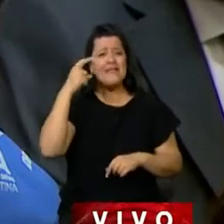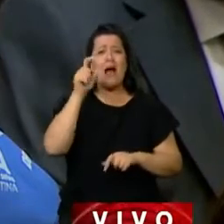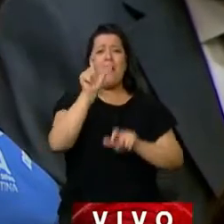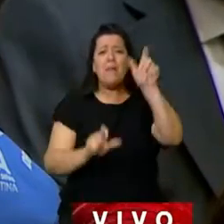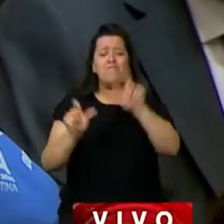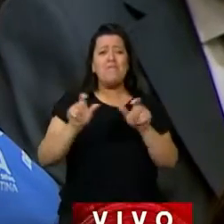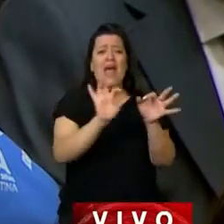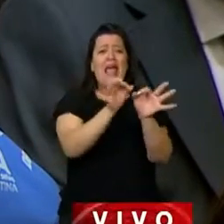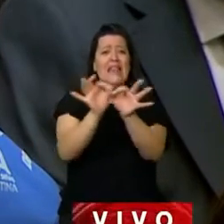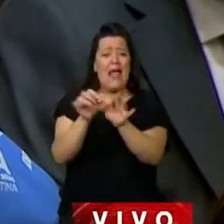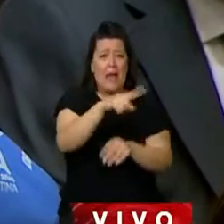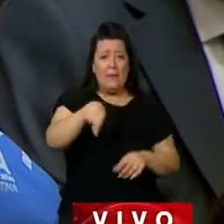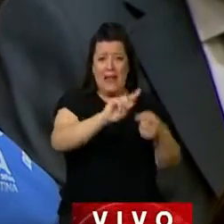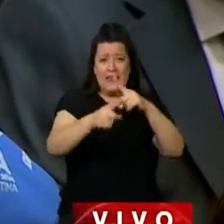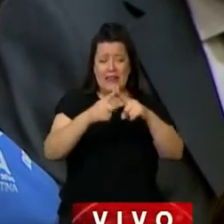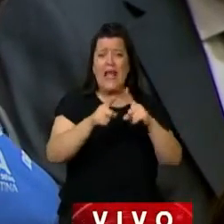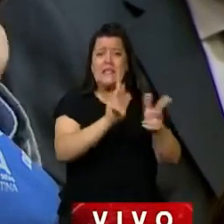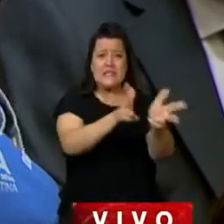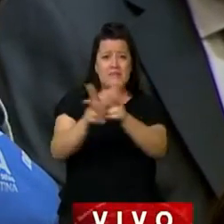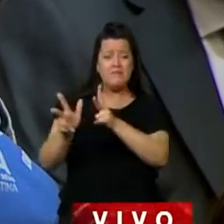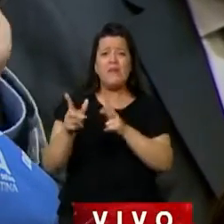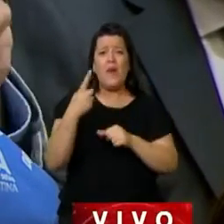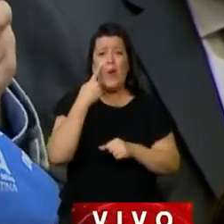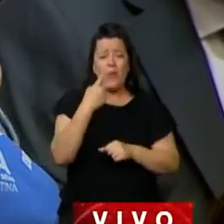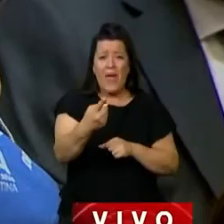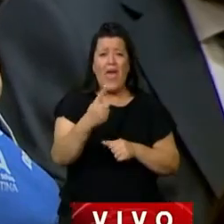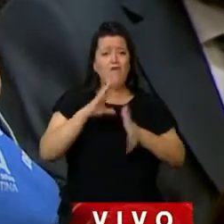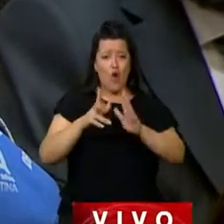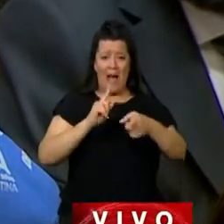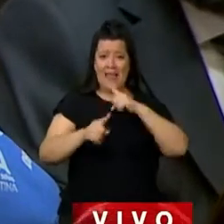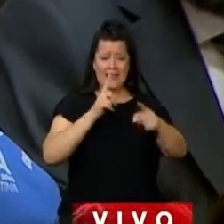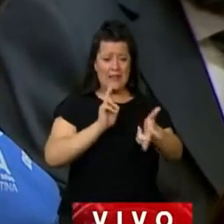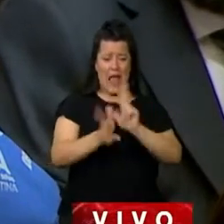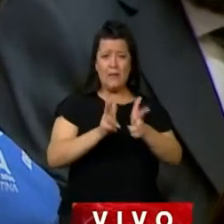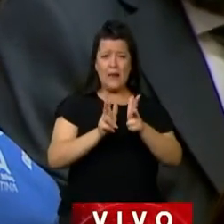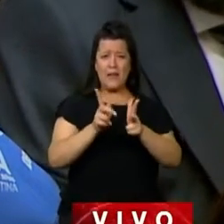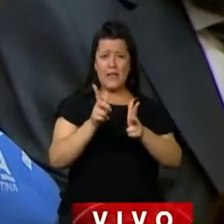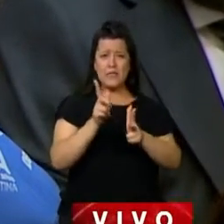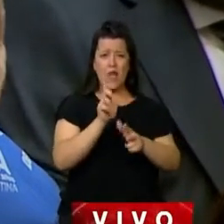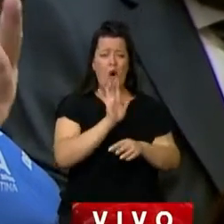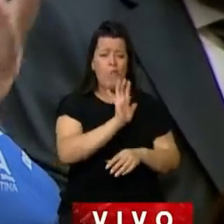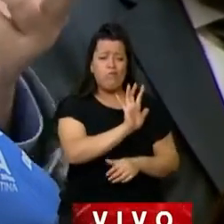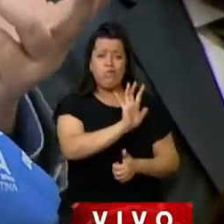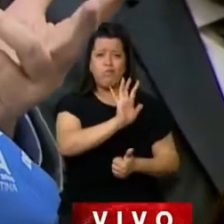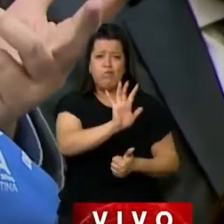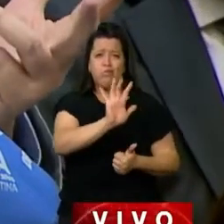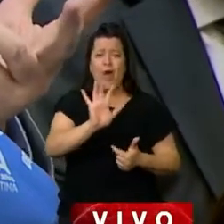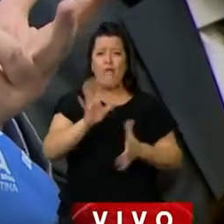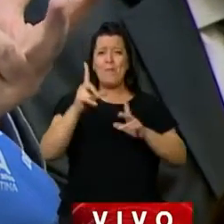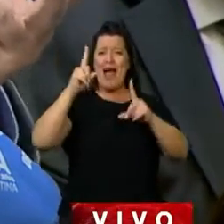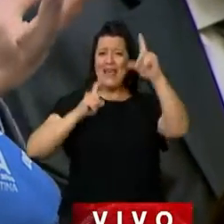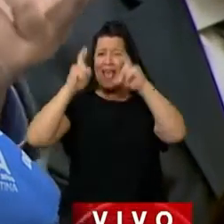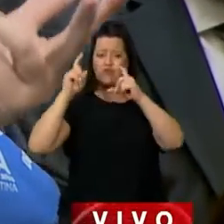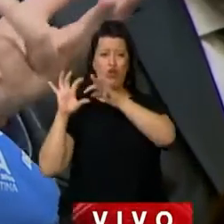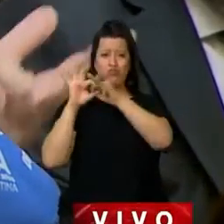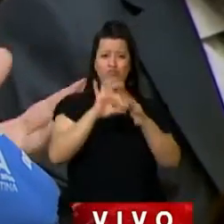intérpretes de lengua de seña que lo que estaban haciendo era transmitir signos, digamos con gestos,